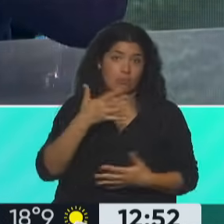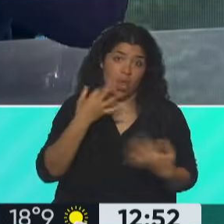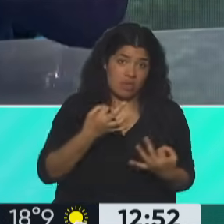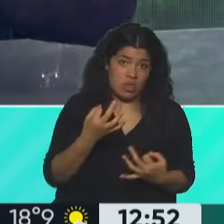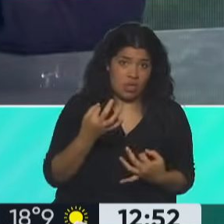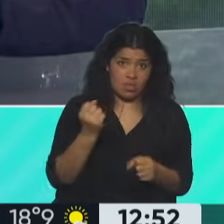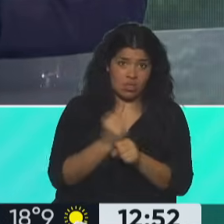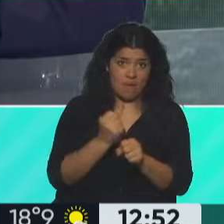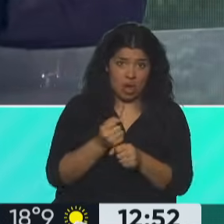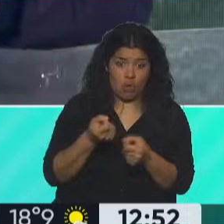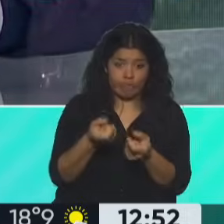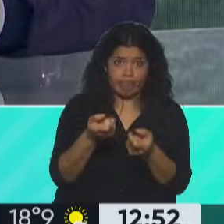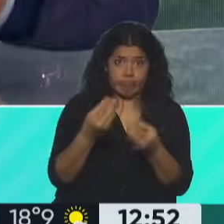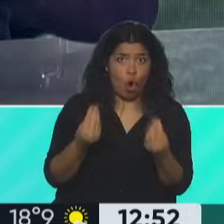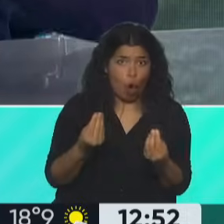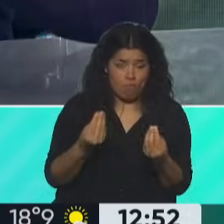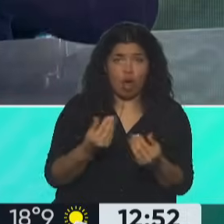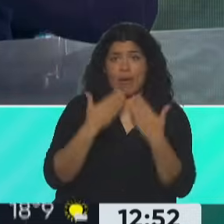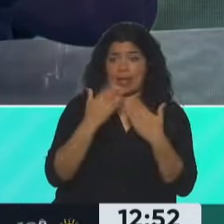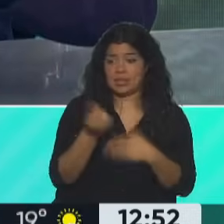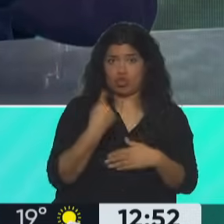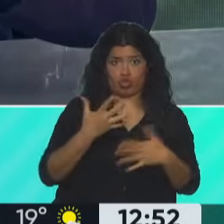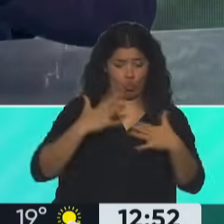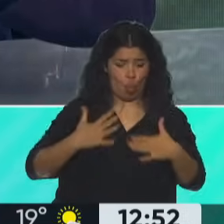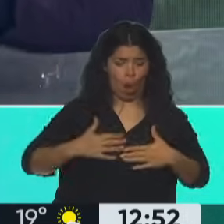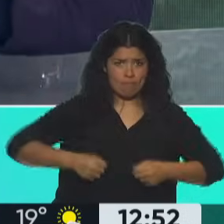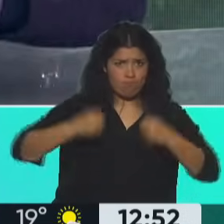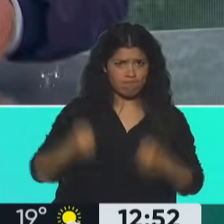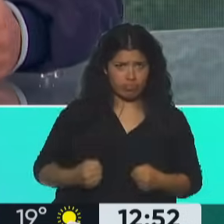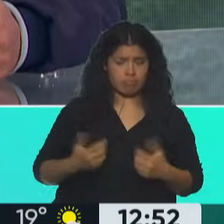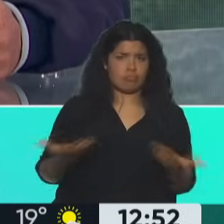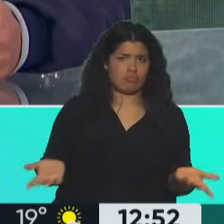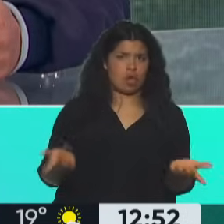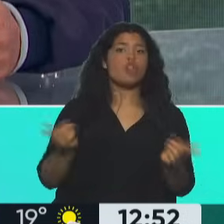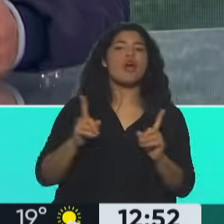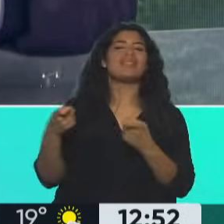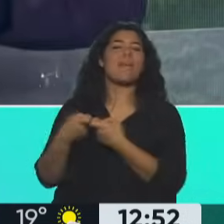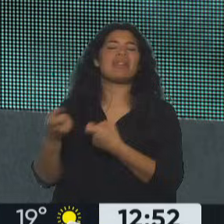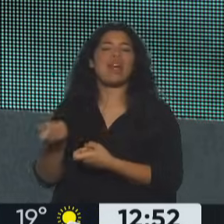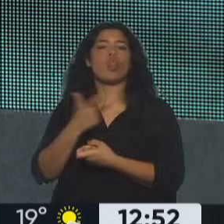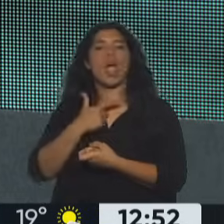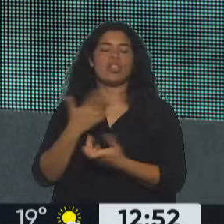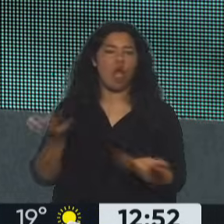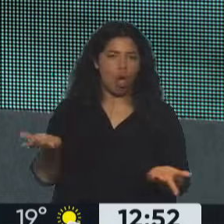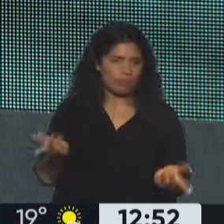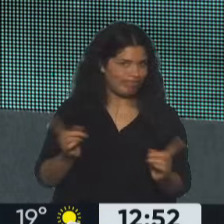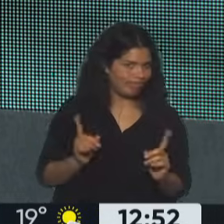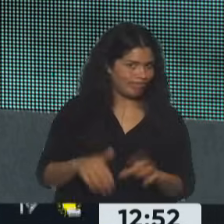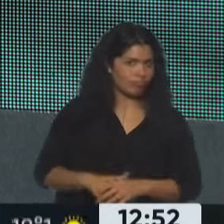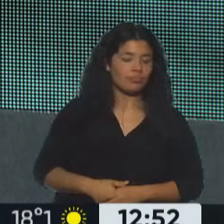sin por si no saben el trabajo lo pone el lomo lo pone el trabajador no lo pone el dueño de la empresa Sí también Es cierto